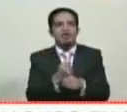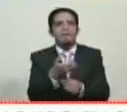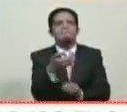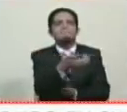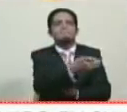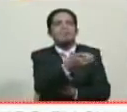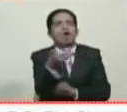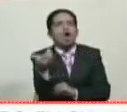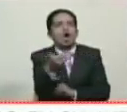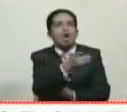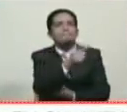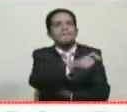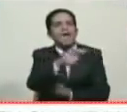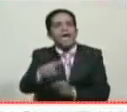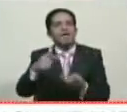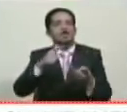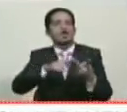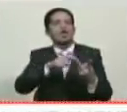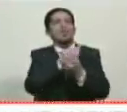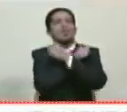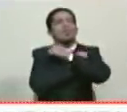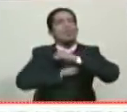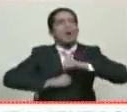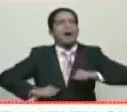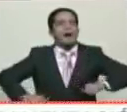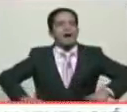bomberos, Guardia Nacional,